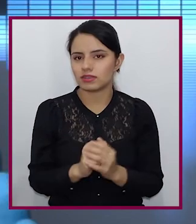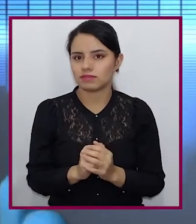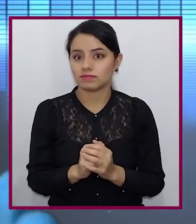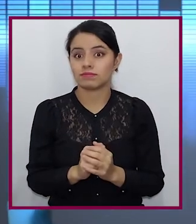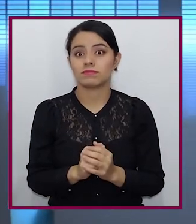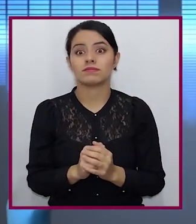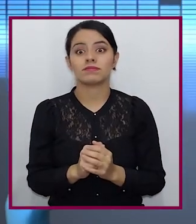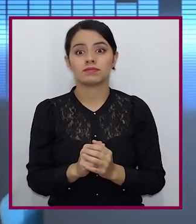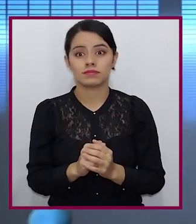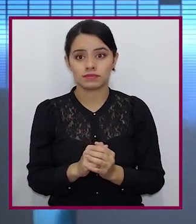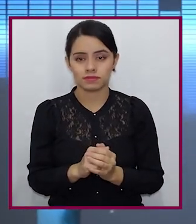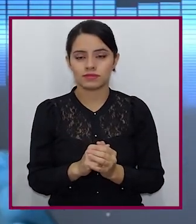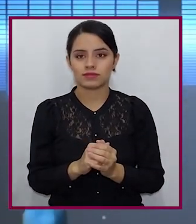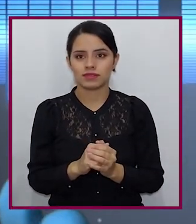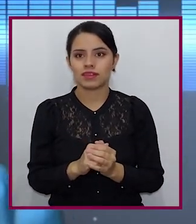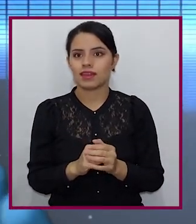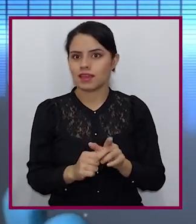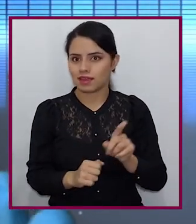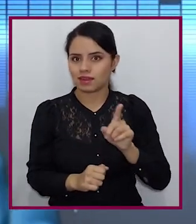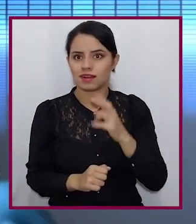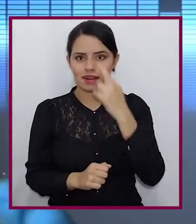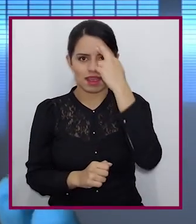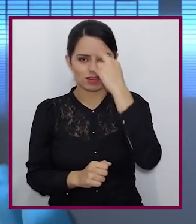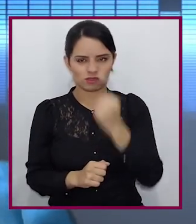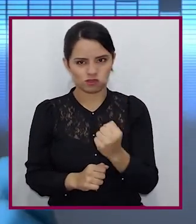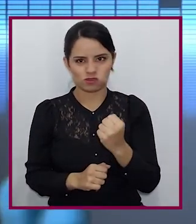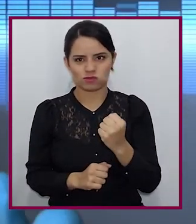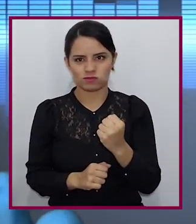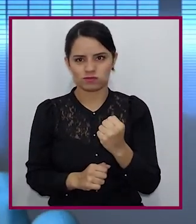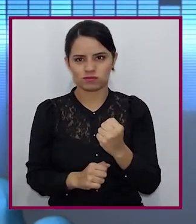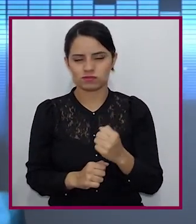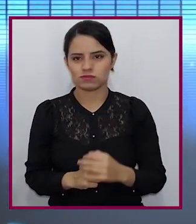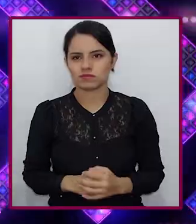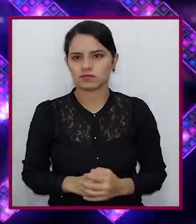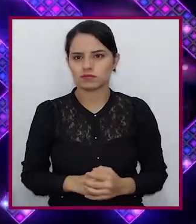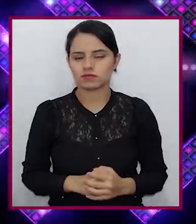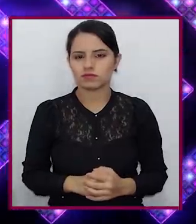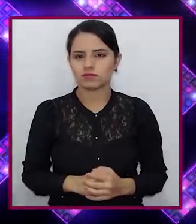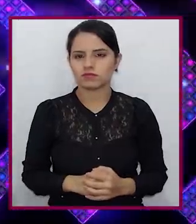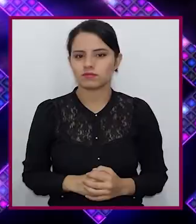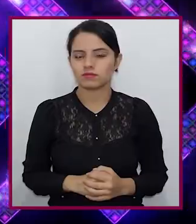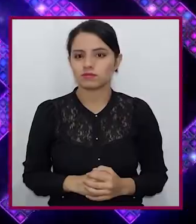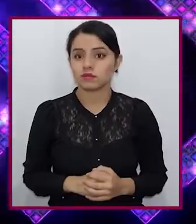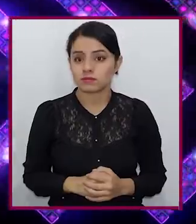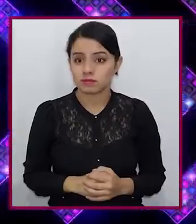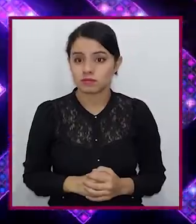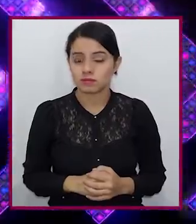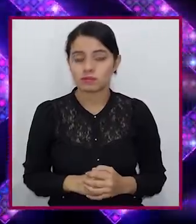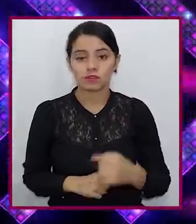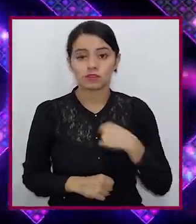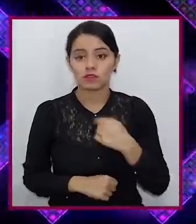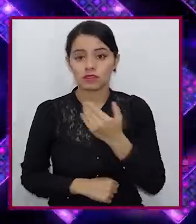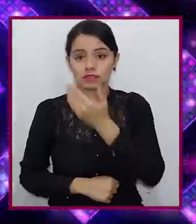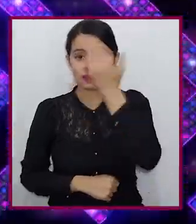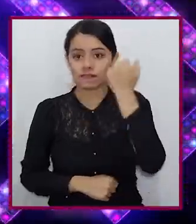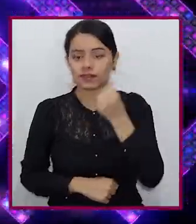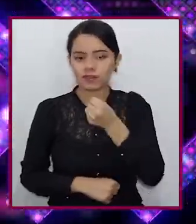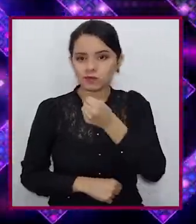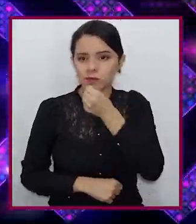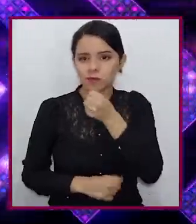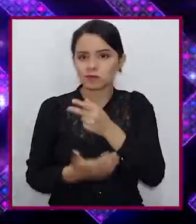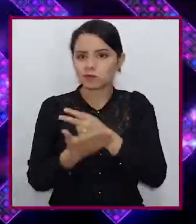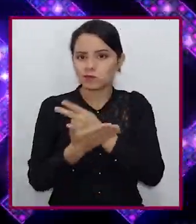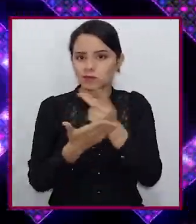quién lo diría? Tenía toda la boca llena de razón. ¡Vaya! No sabía que la producción de